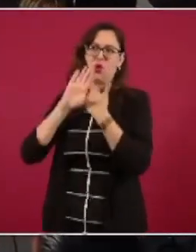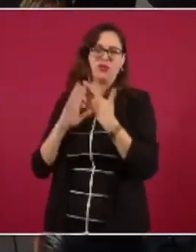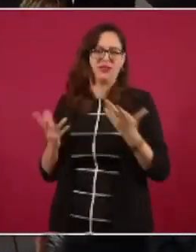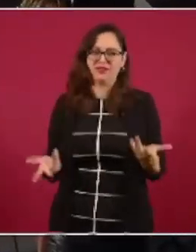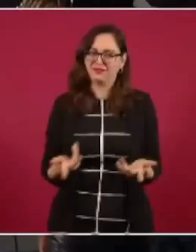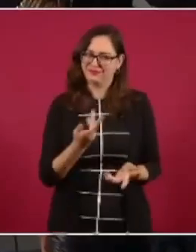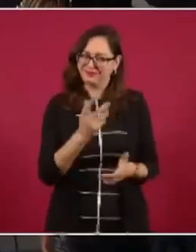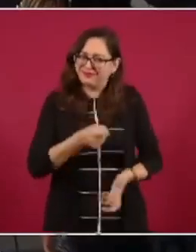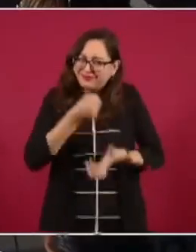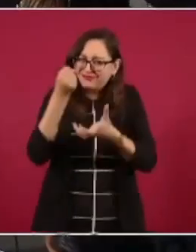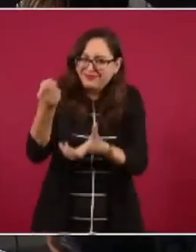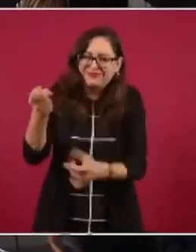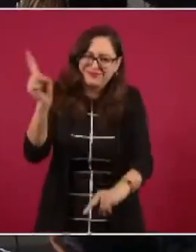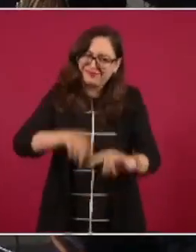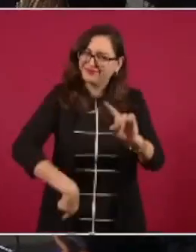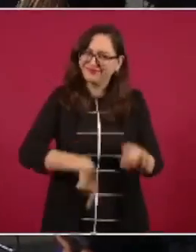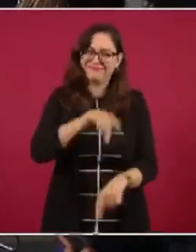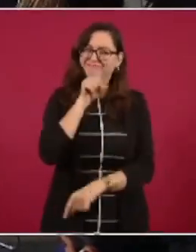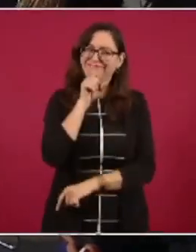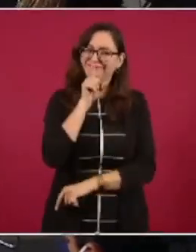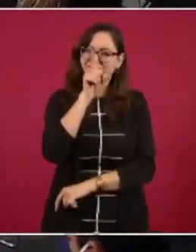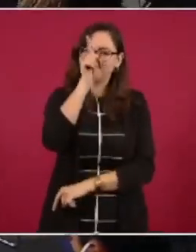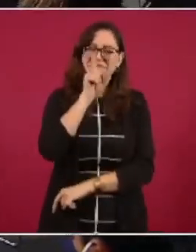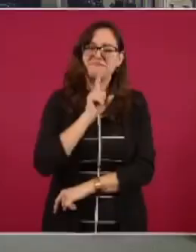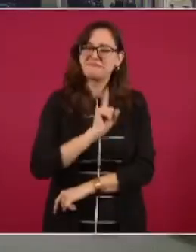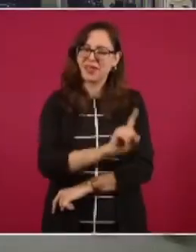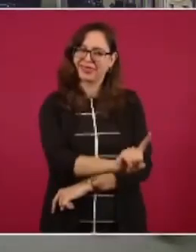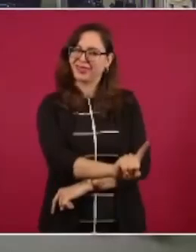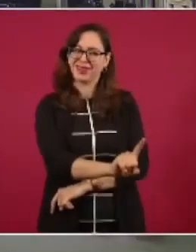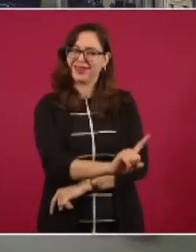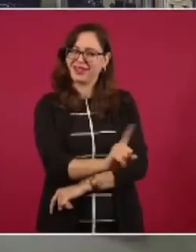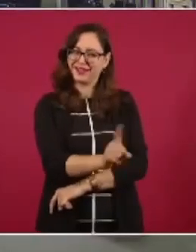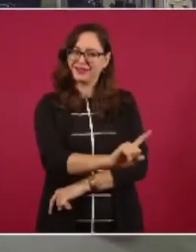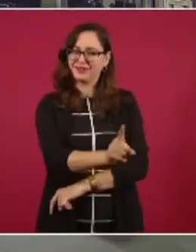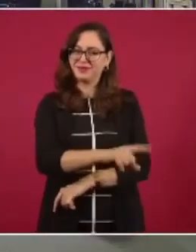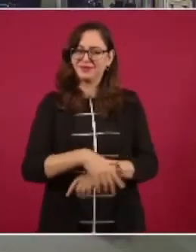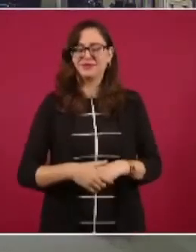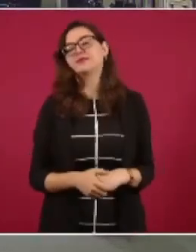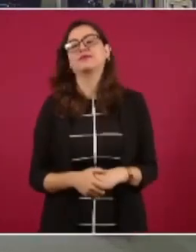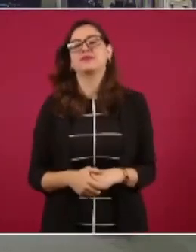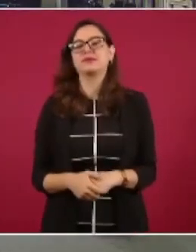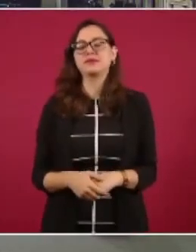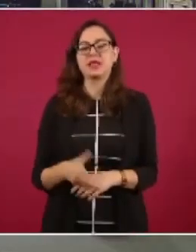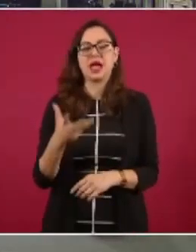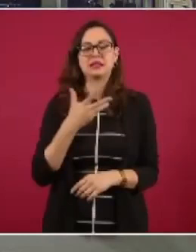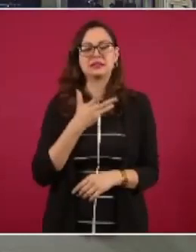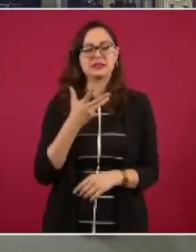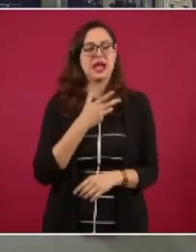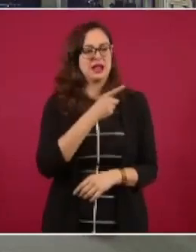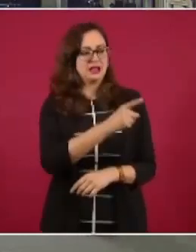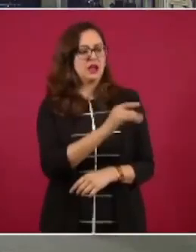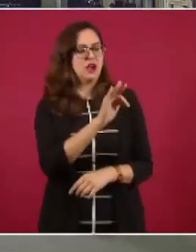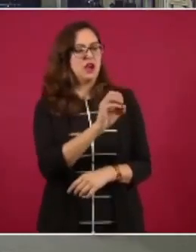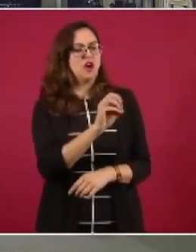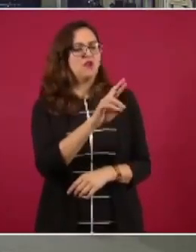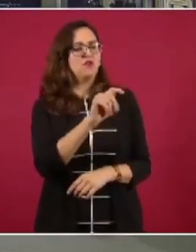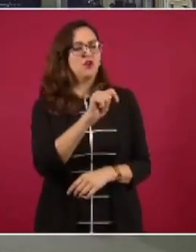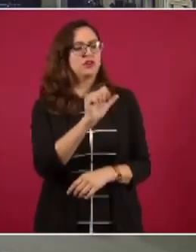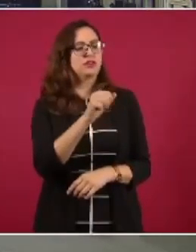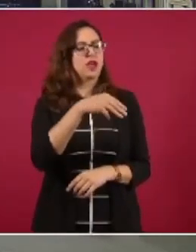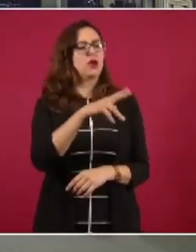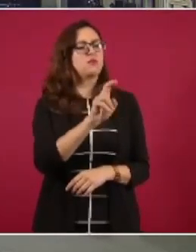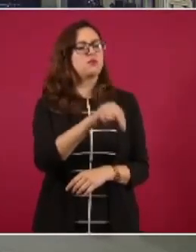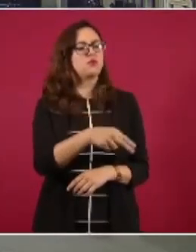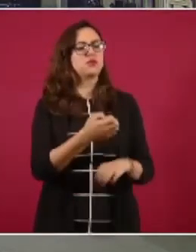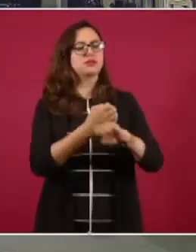Claro que no. A ver, ¿no tienen lo de Fortamún y lo que va a los municipios y lo que va a